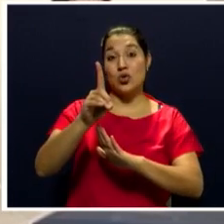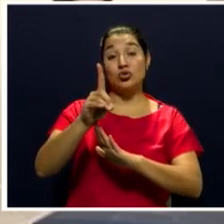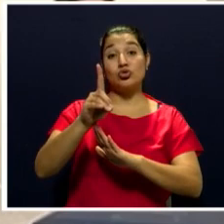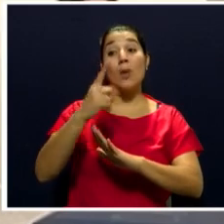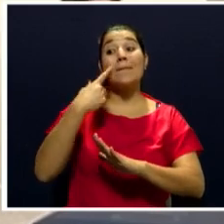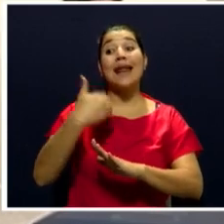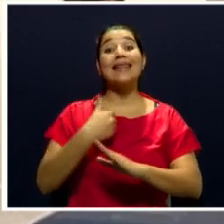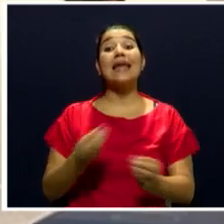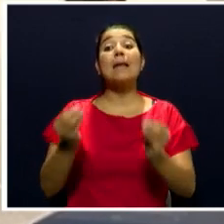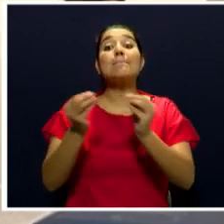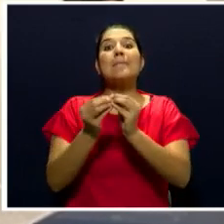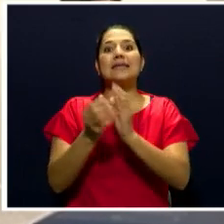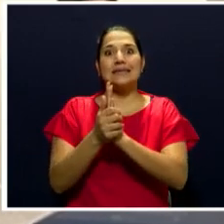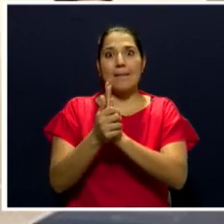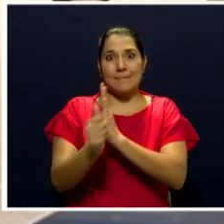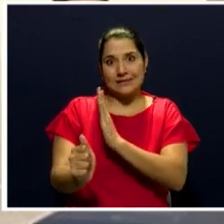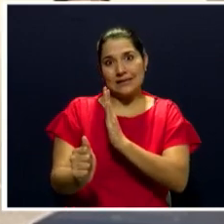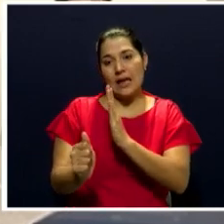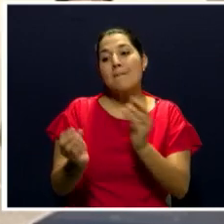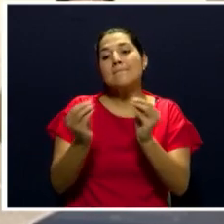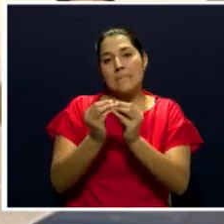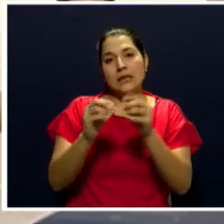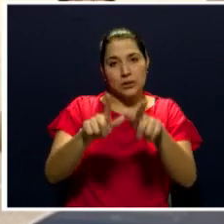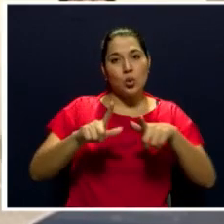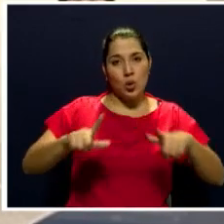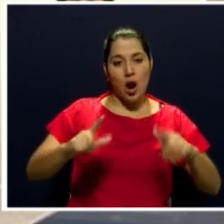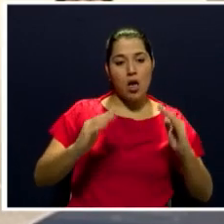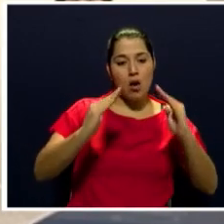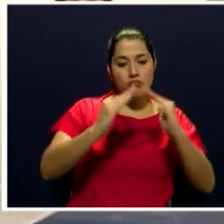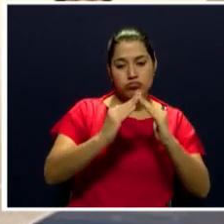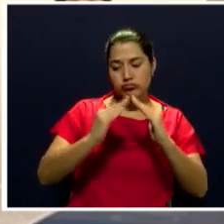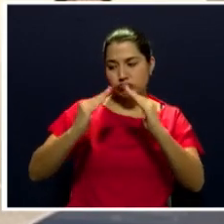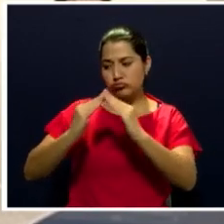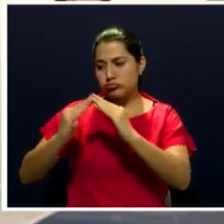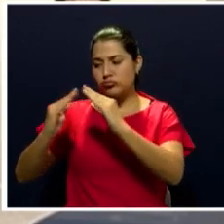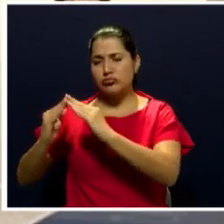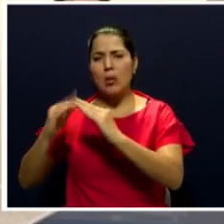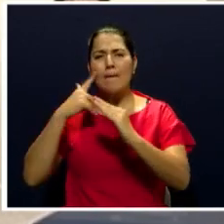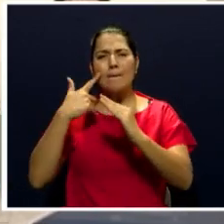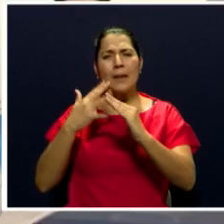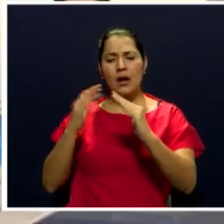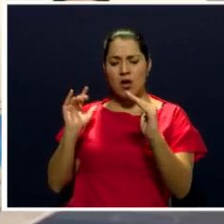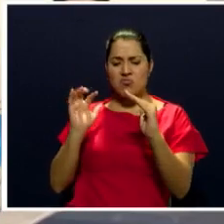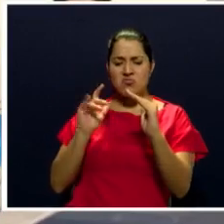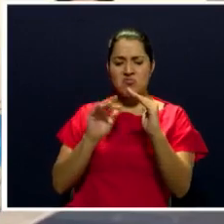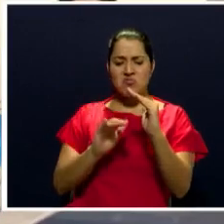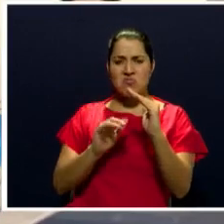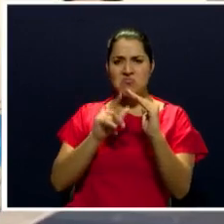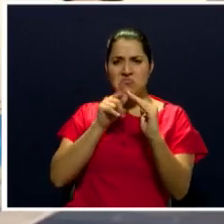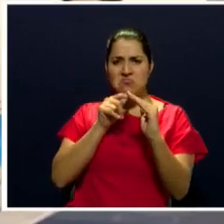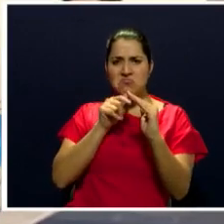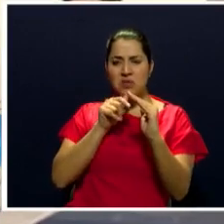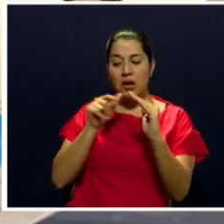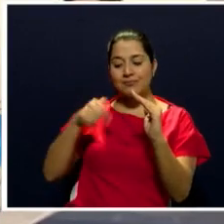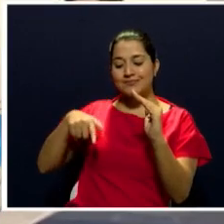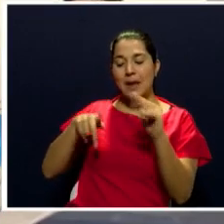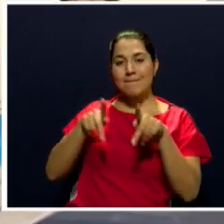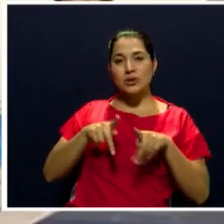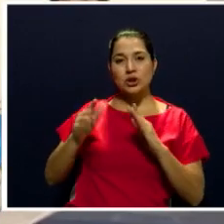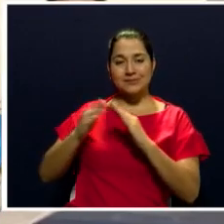los albergues de población en calle, en conjunto con el Comité Municipal de Emergencia de San José, con la Mesa de Protección Social y también con el liderazgo